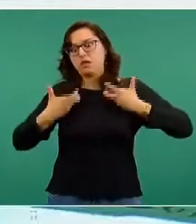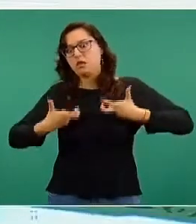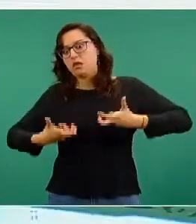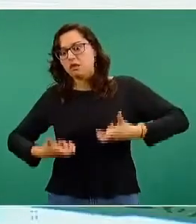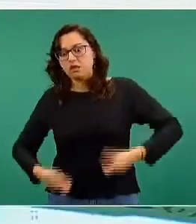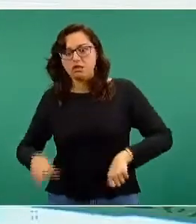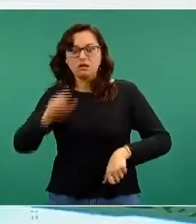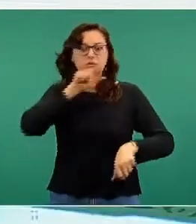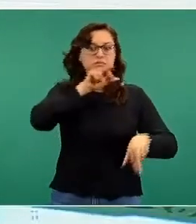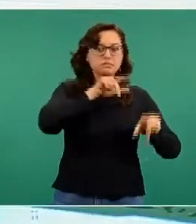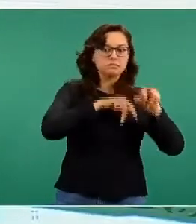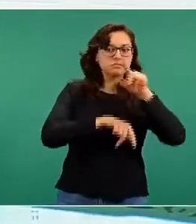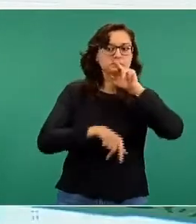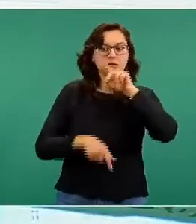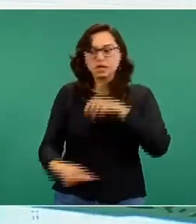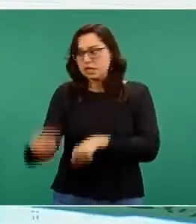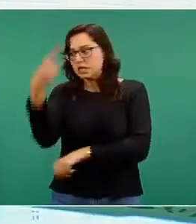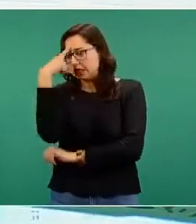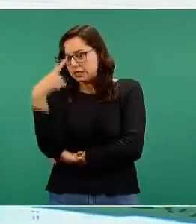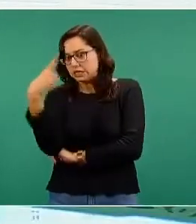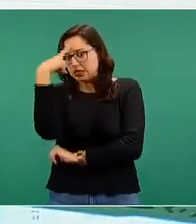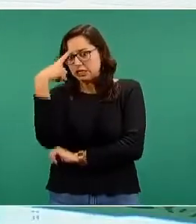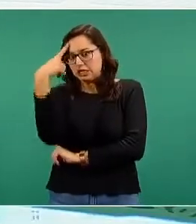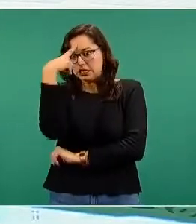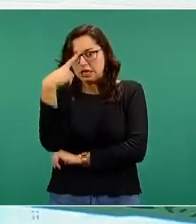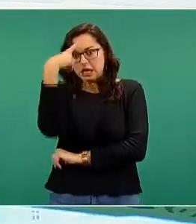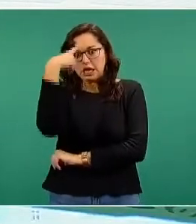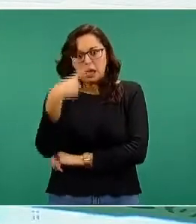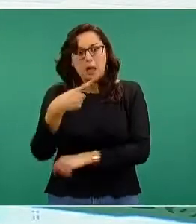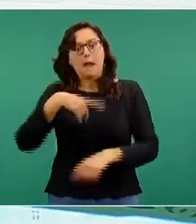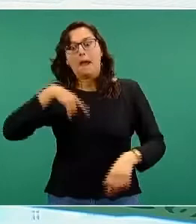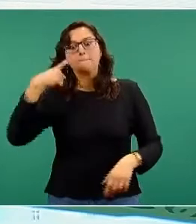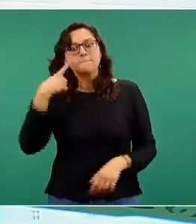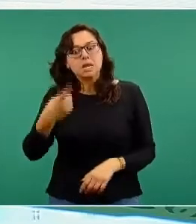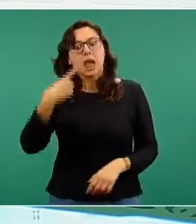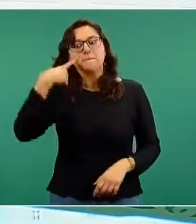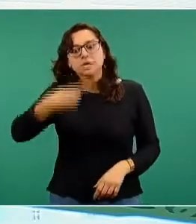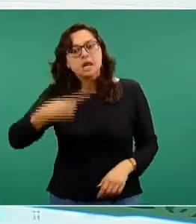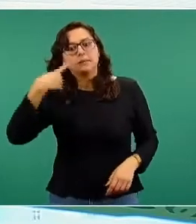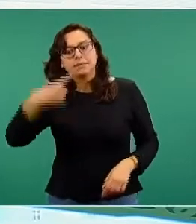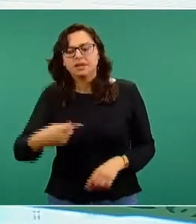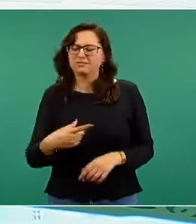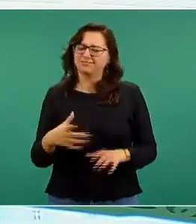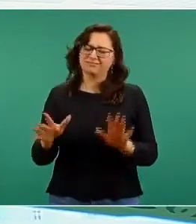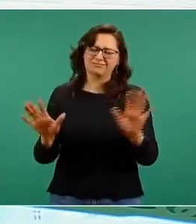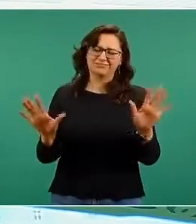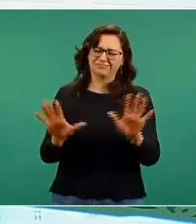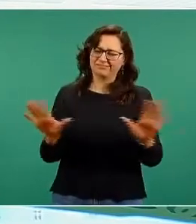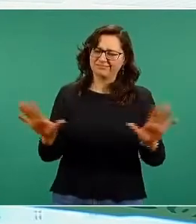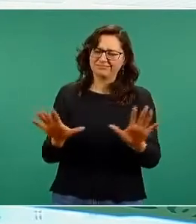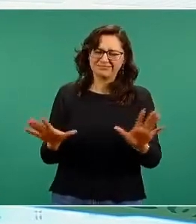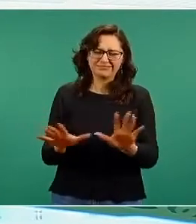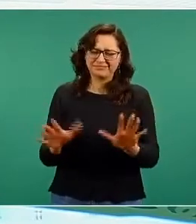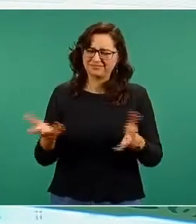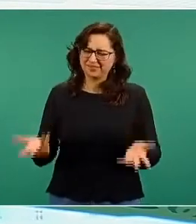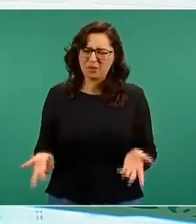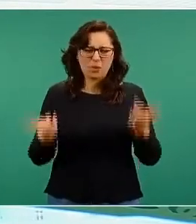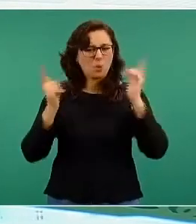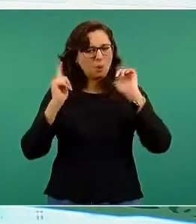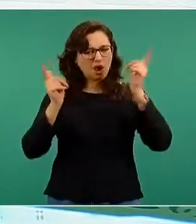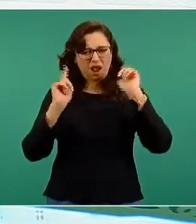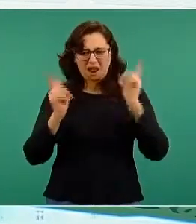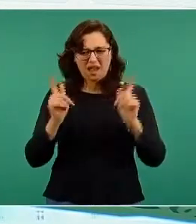y espero que no se convierta en una obsesión de estar diciendo cifra récord de ESAVIS. En la medida en que haya más vacunas, habrá más